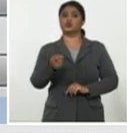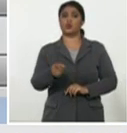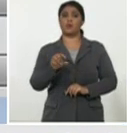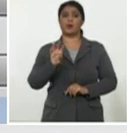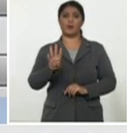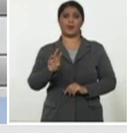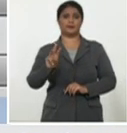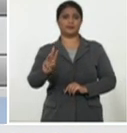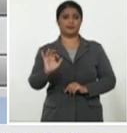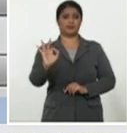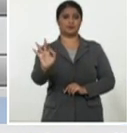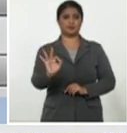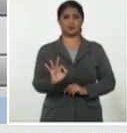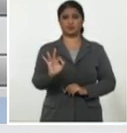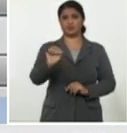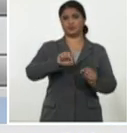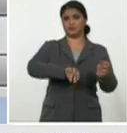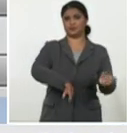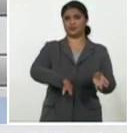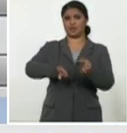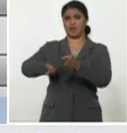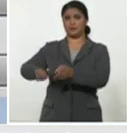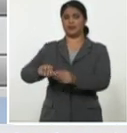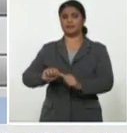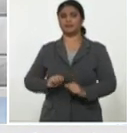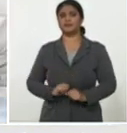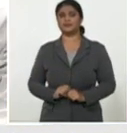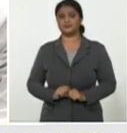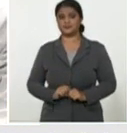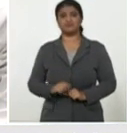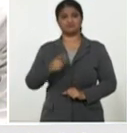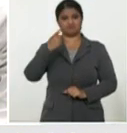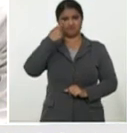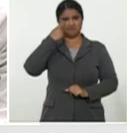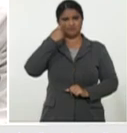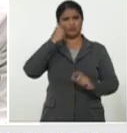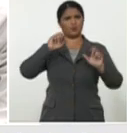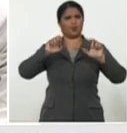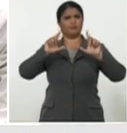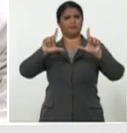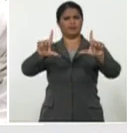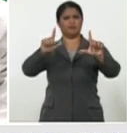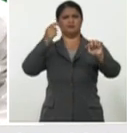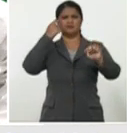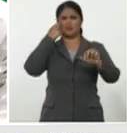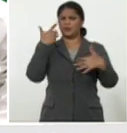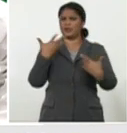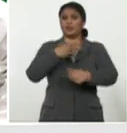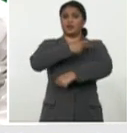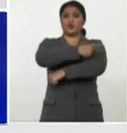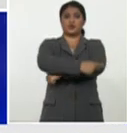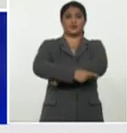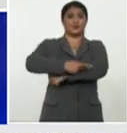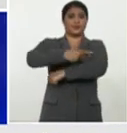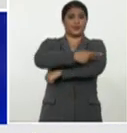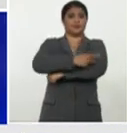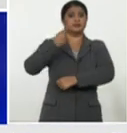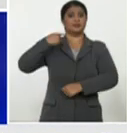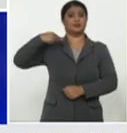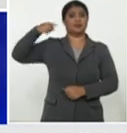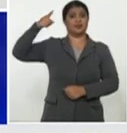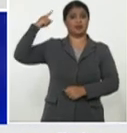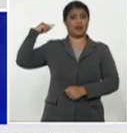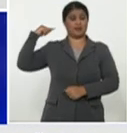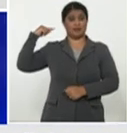2,43%. Como ya habían presentado el gráfico donde se aprecian los países que ayer aportaron el mayor